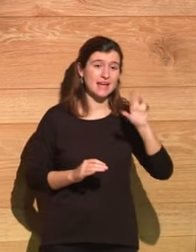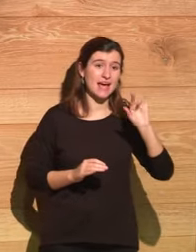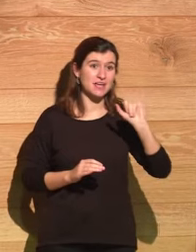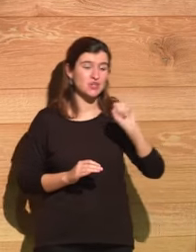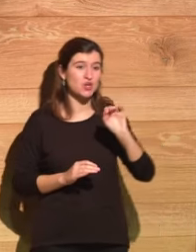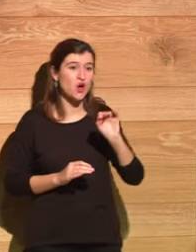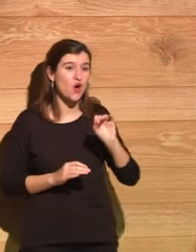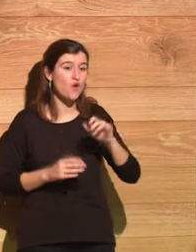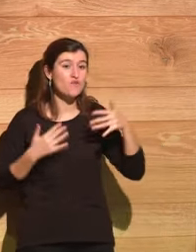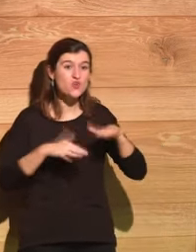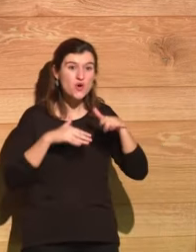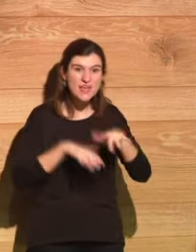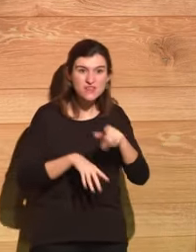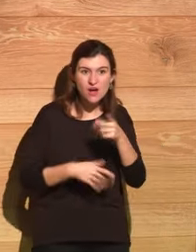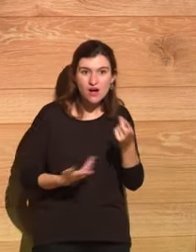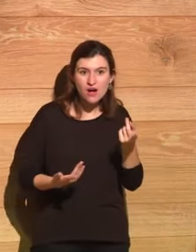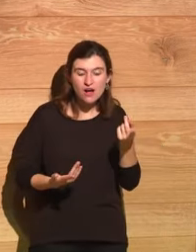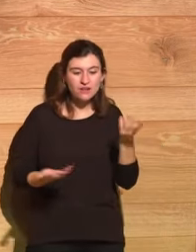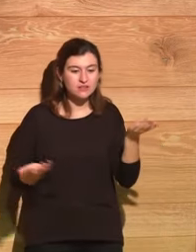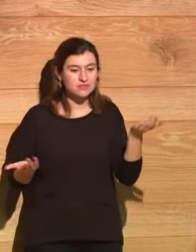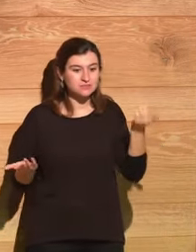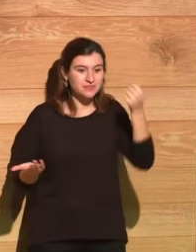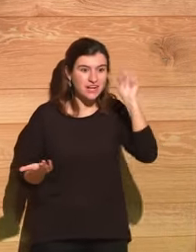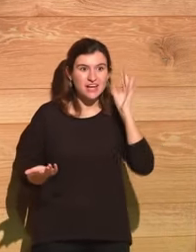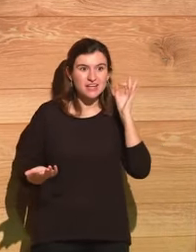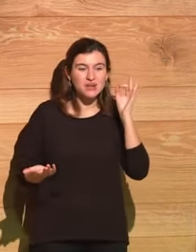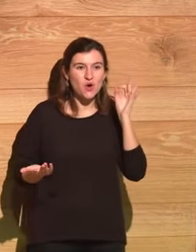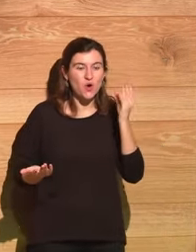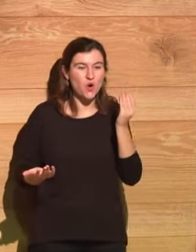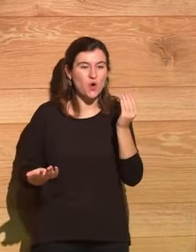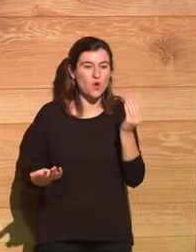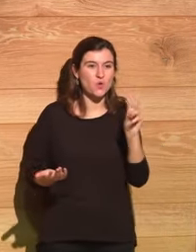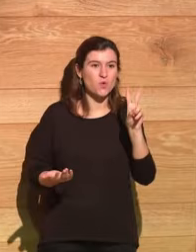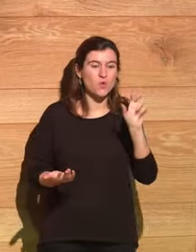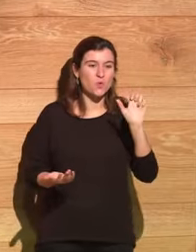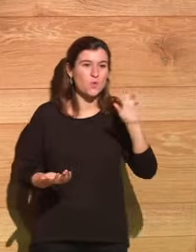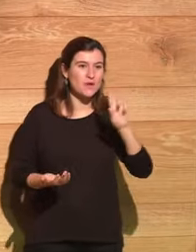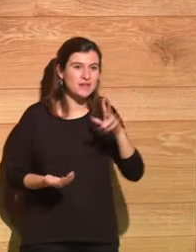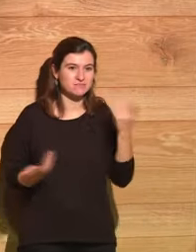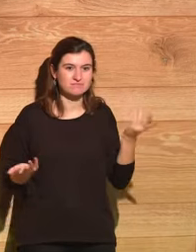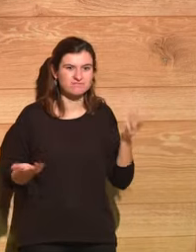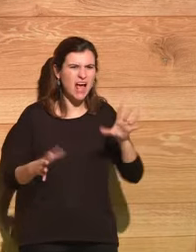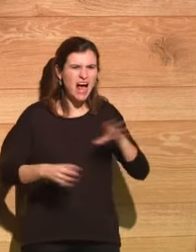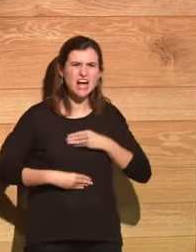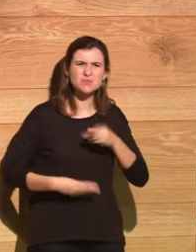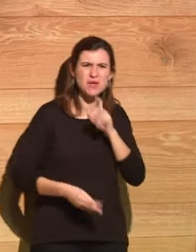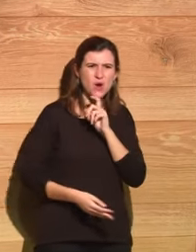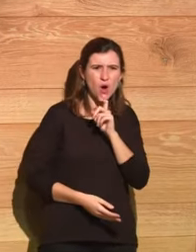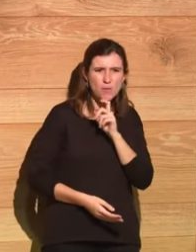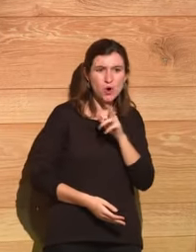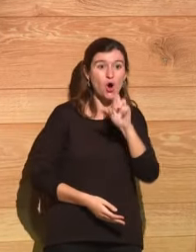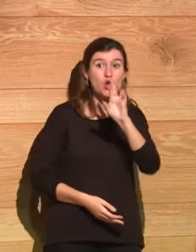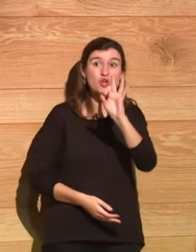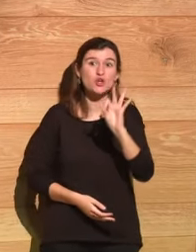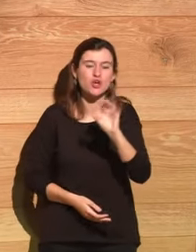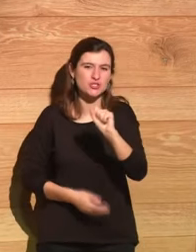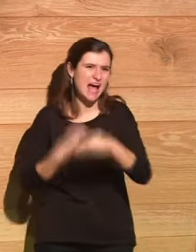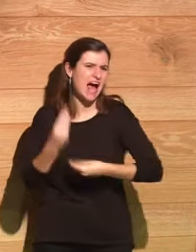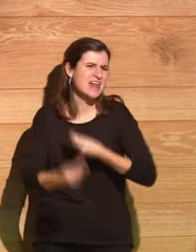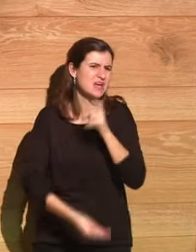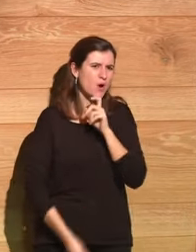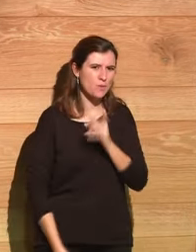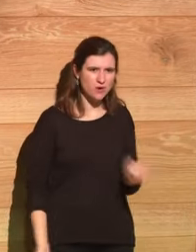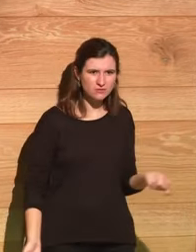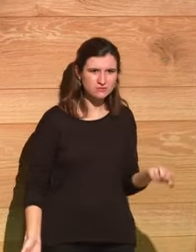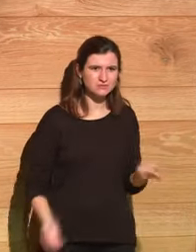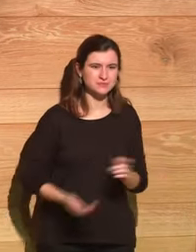género fluido, todos los géneros queer. ¿Cómo asumiríamos eso? ¿O cómo lo asumiría ella?